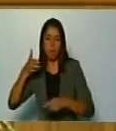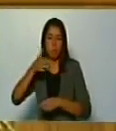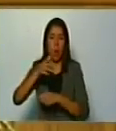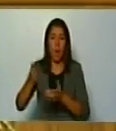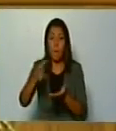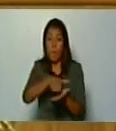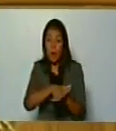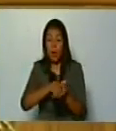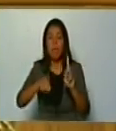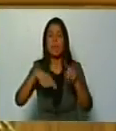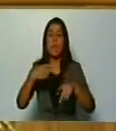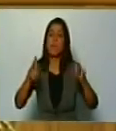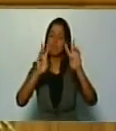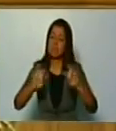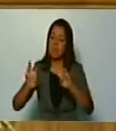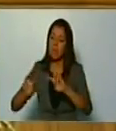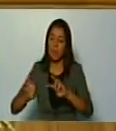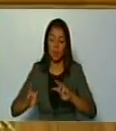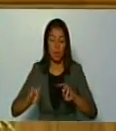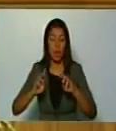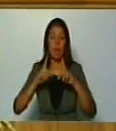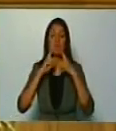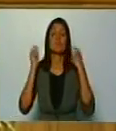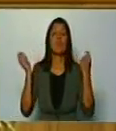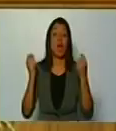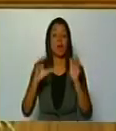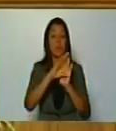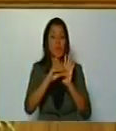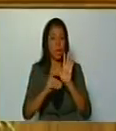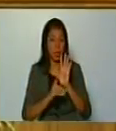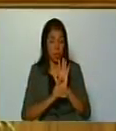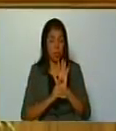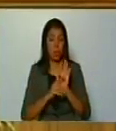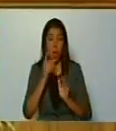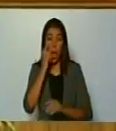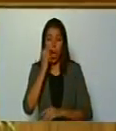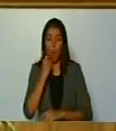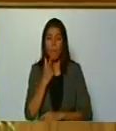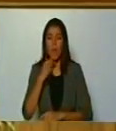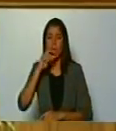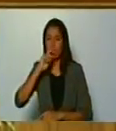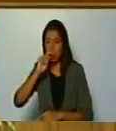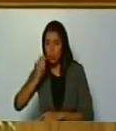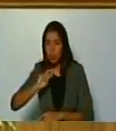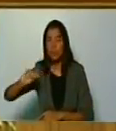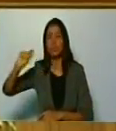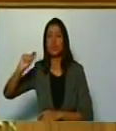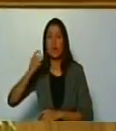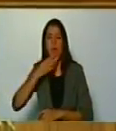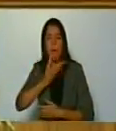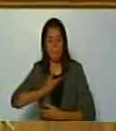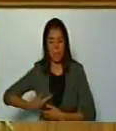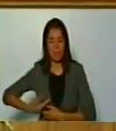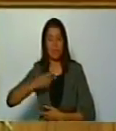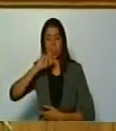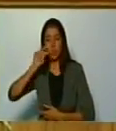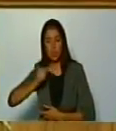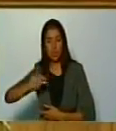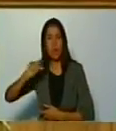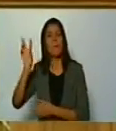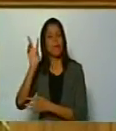averigüen después, que decretó de facto Rómulo Betancourt. Basta solamente en esas investigaciones que uno ha